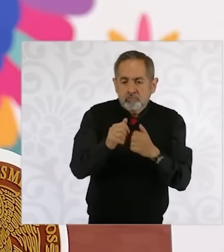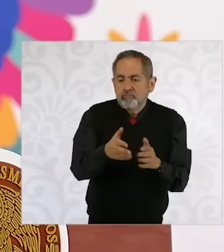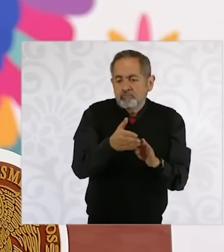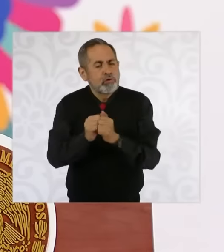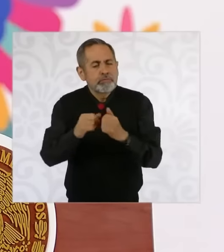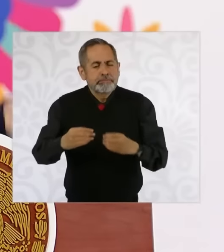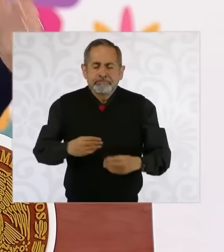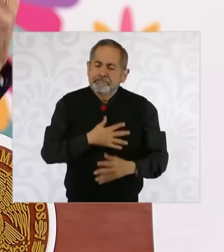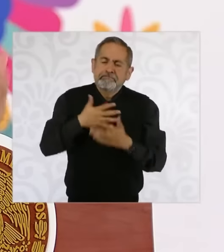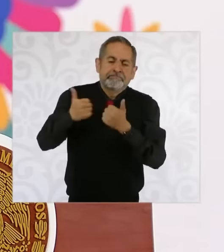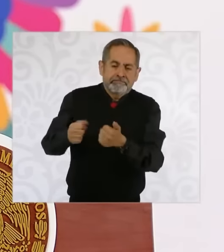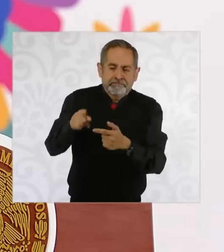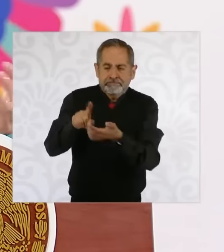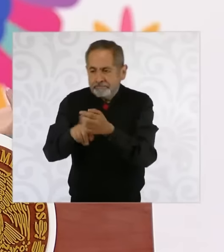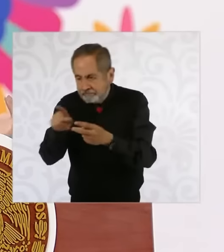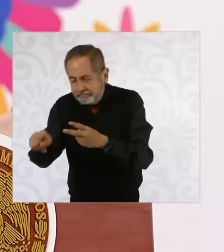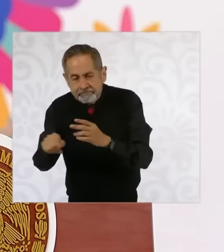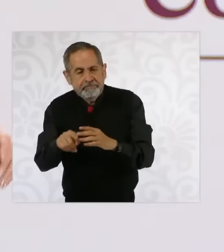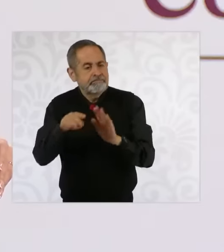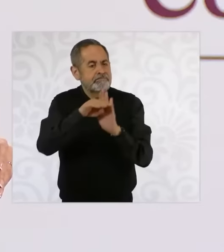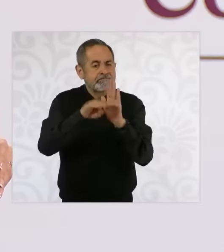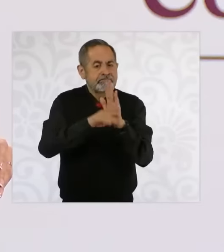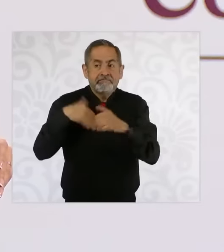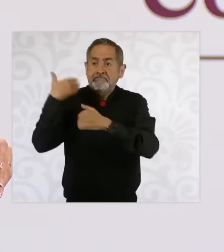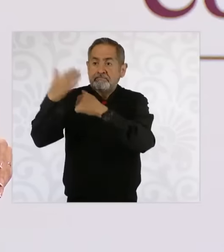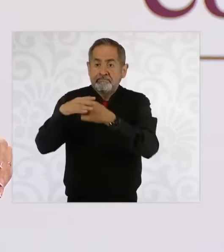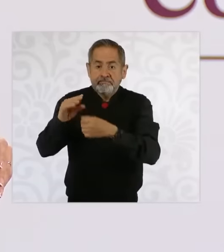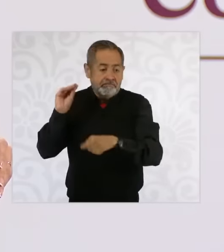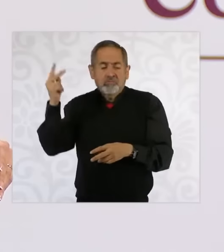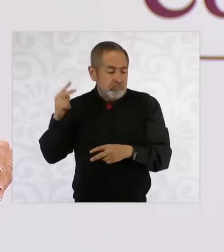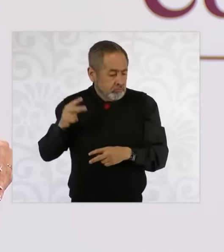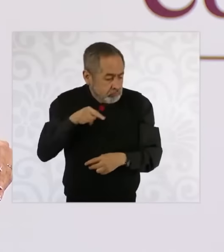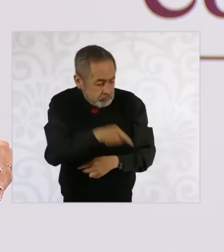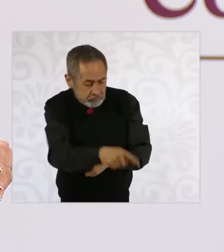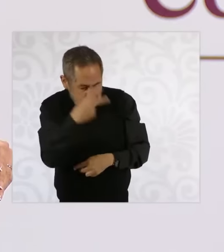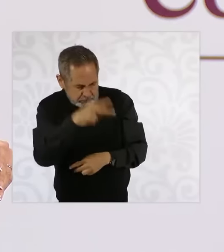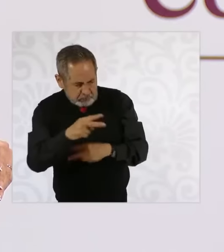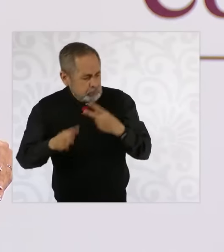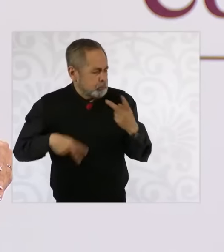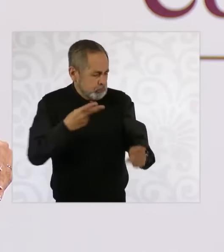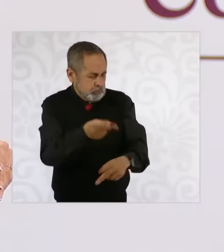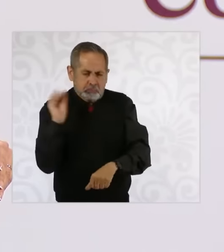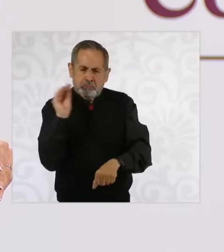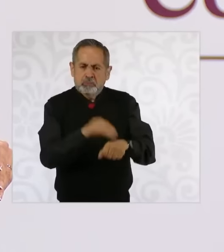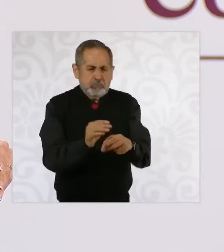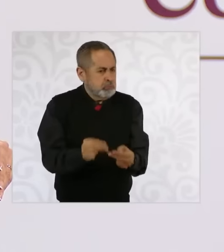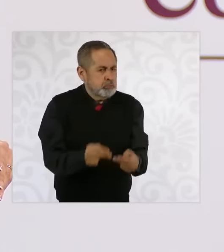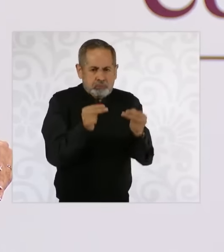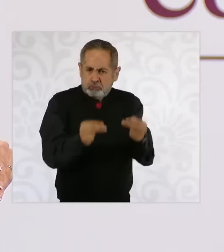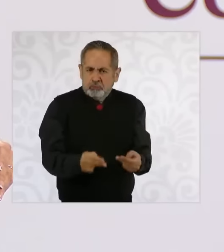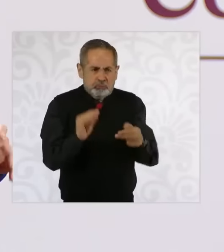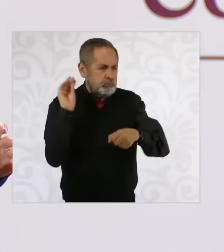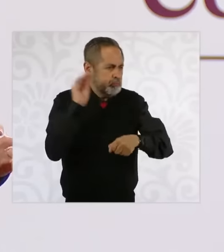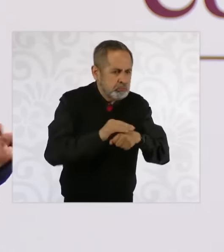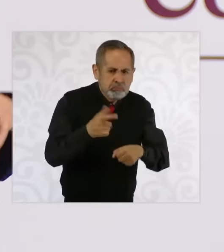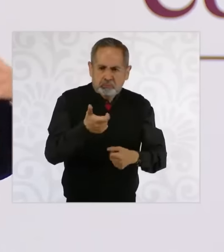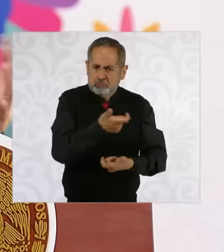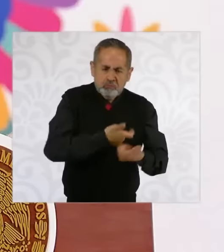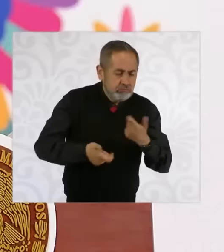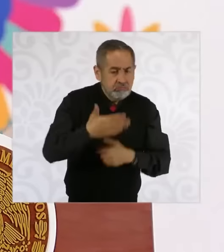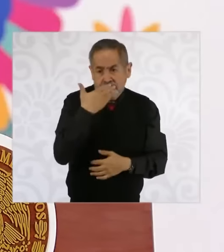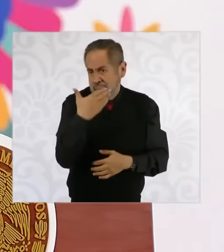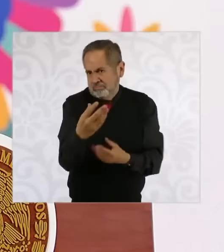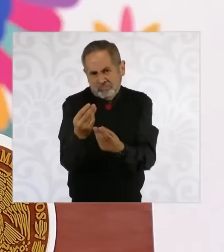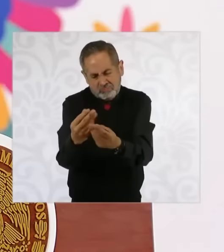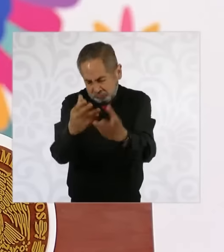derechos humanos. El portafolio de inversiones que vienen a México y que, como lo hemos dicho, nuestro objetivo no